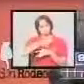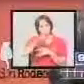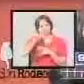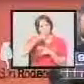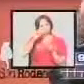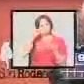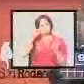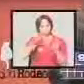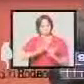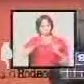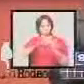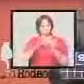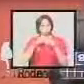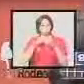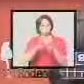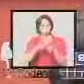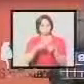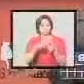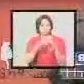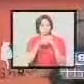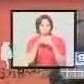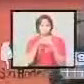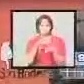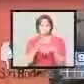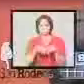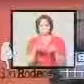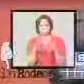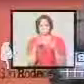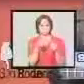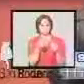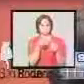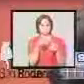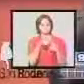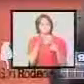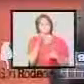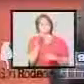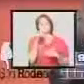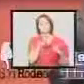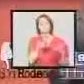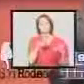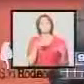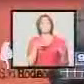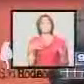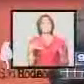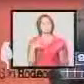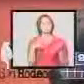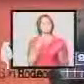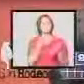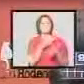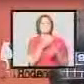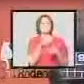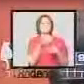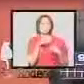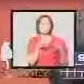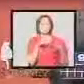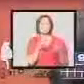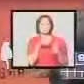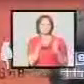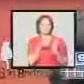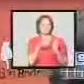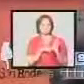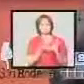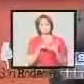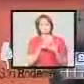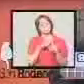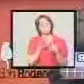poder otorgar el crédito, pues no podemos otorgárselo. Y eso no es algo que se nos antoje a nosotros, sino que es parte de la normativa y parte